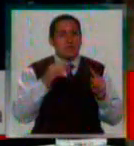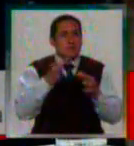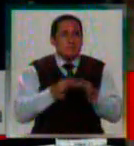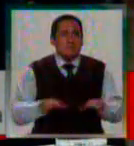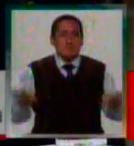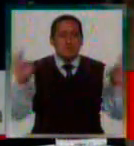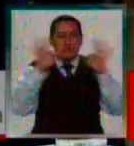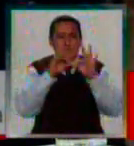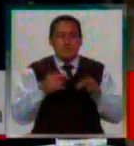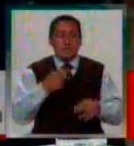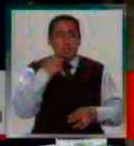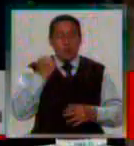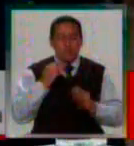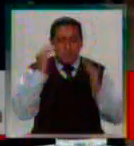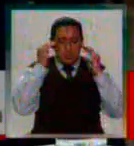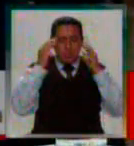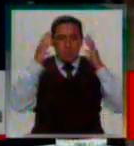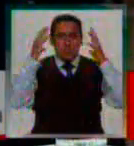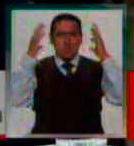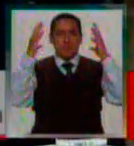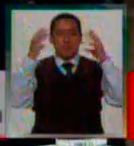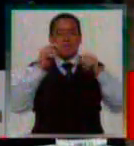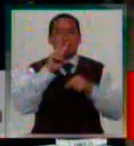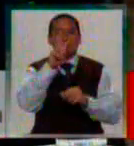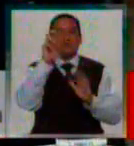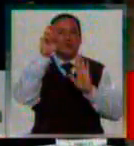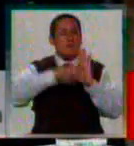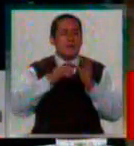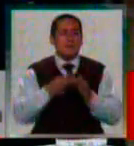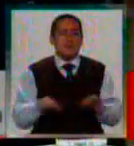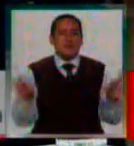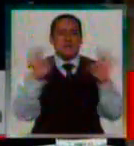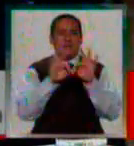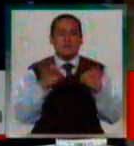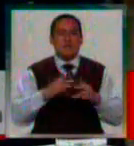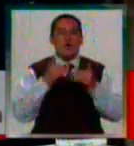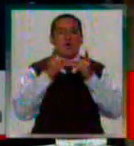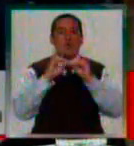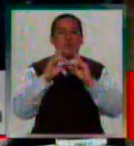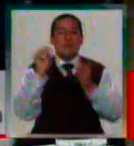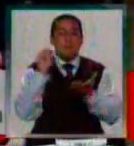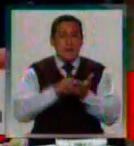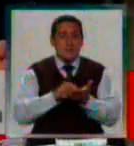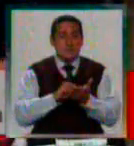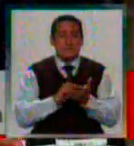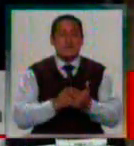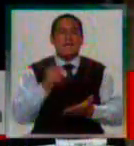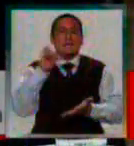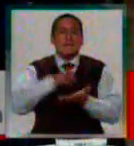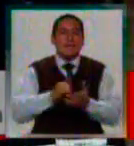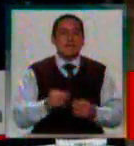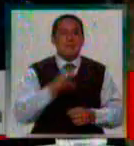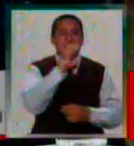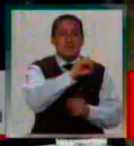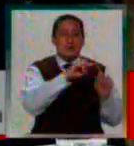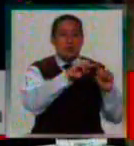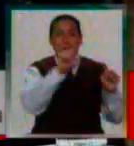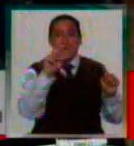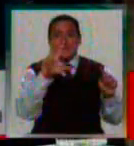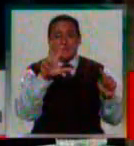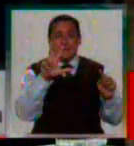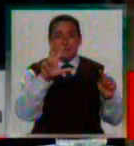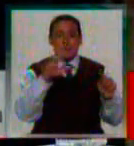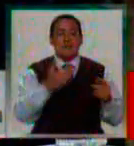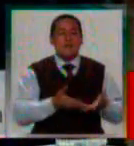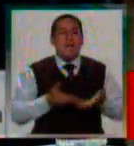de del hombre y ahí tenemos dos programas importantes lo que es cunamas que es de 0 a 3 años que va a